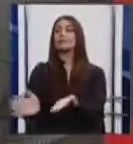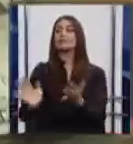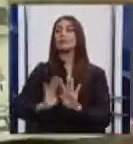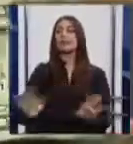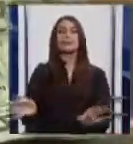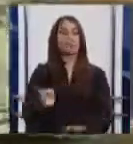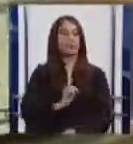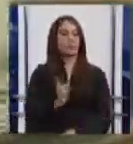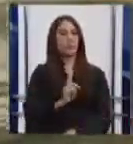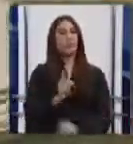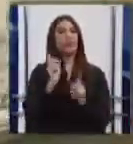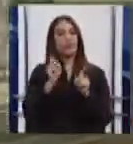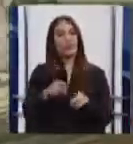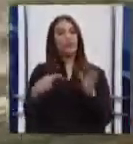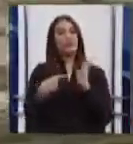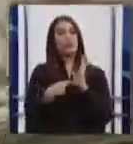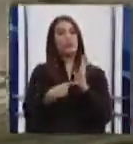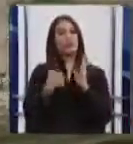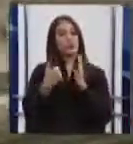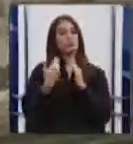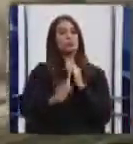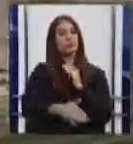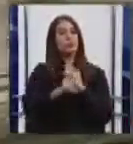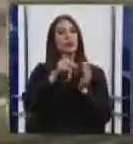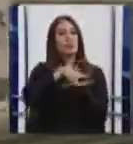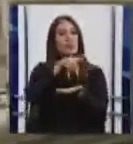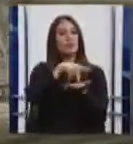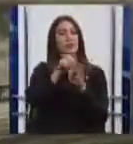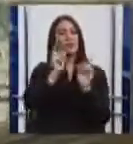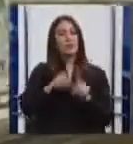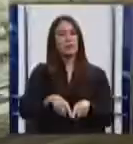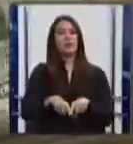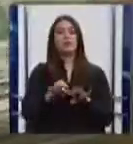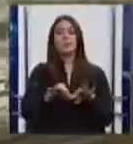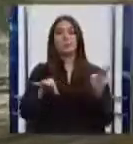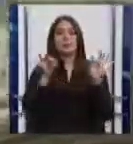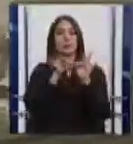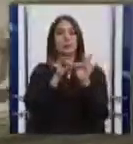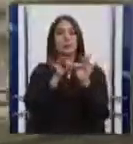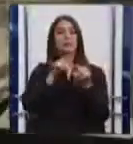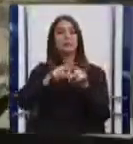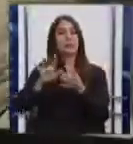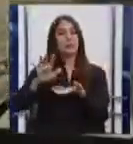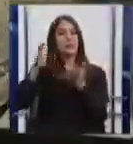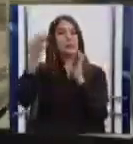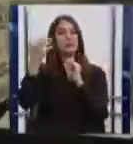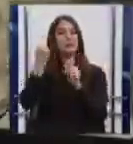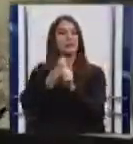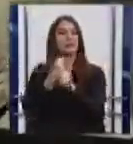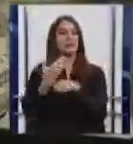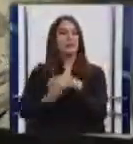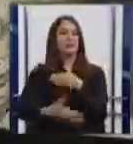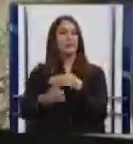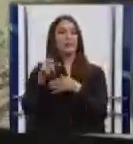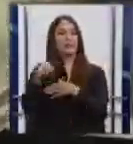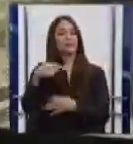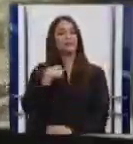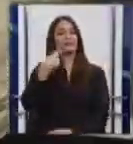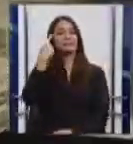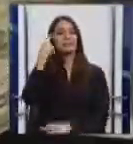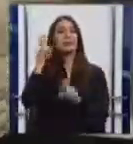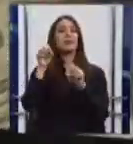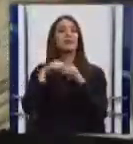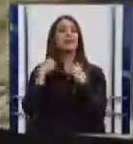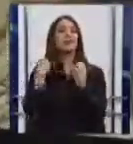contrario. Queremos aportar con los tributos, pero la reestructuración de algunos de ellos a cambio de generación de empleo. Eso es tener conciencia social.